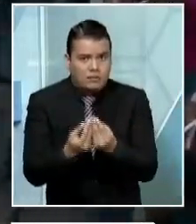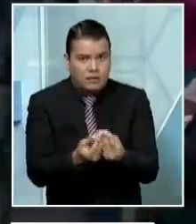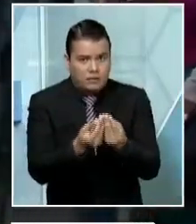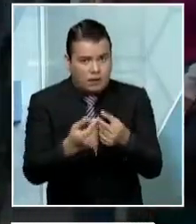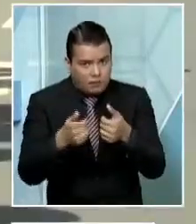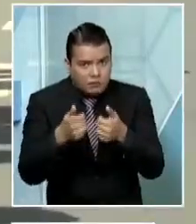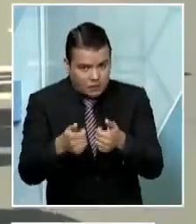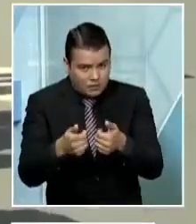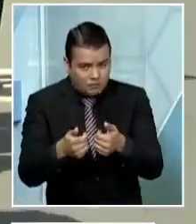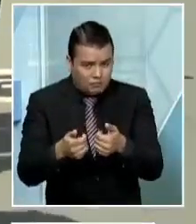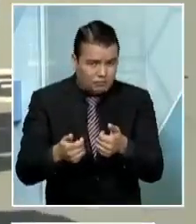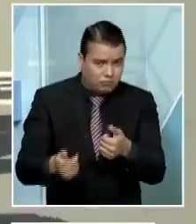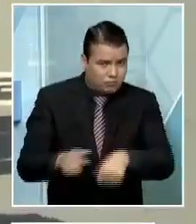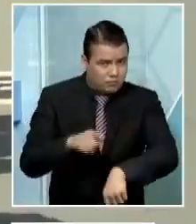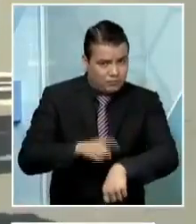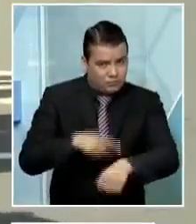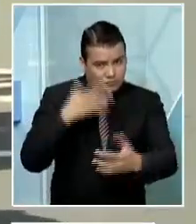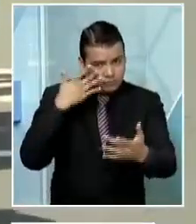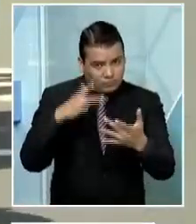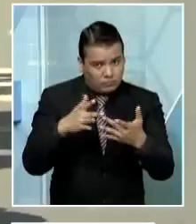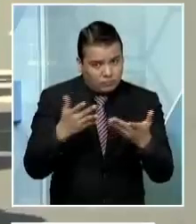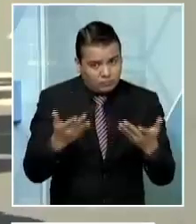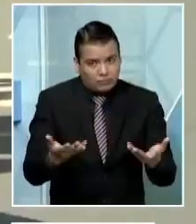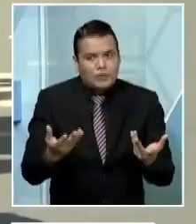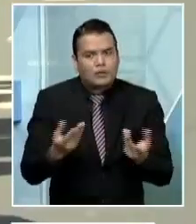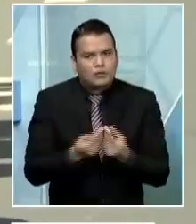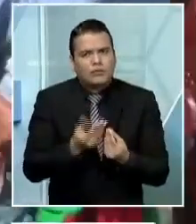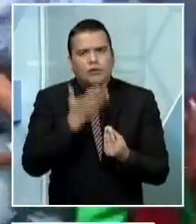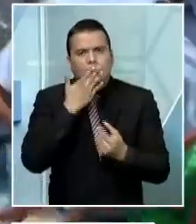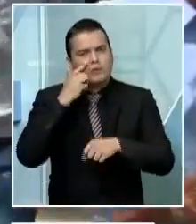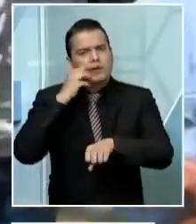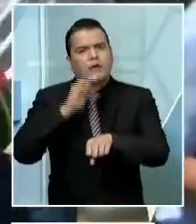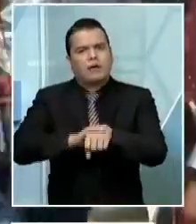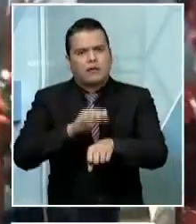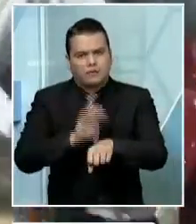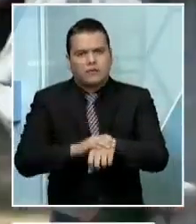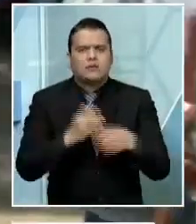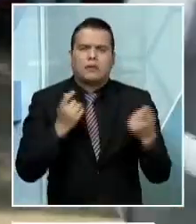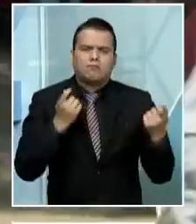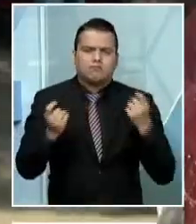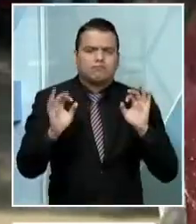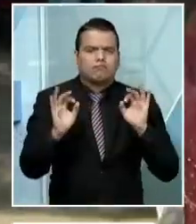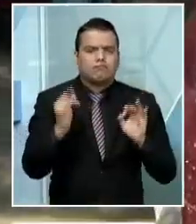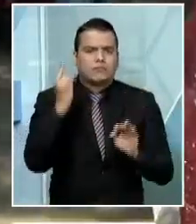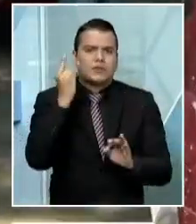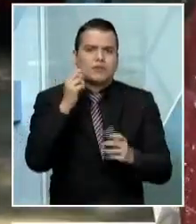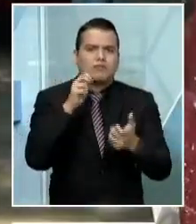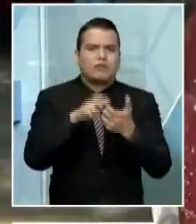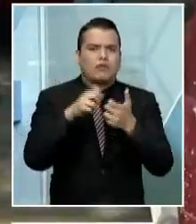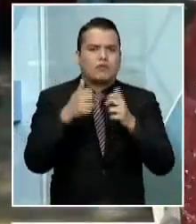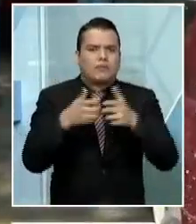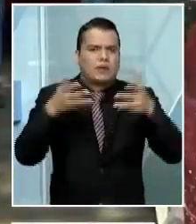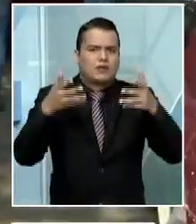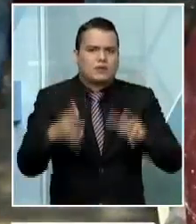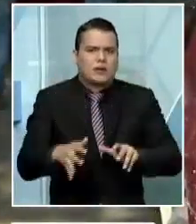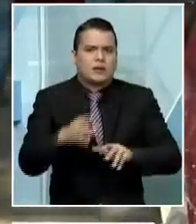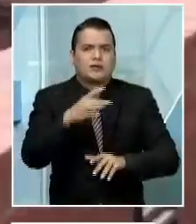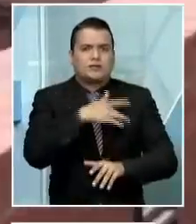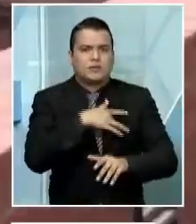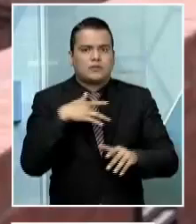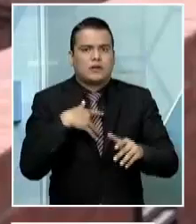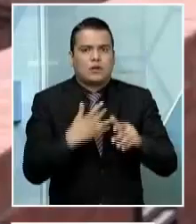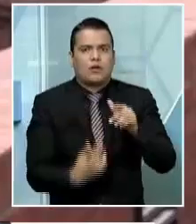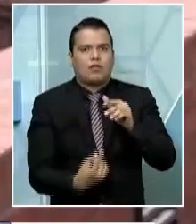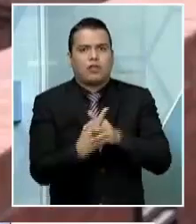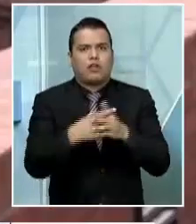marchas. Sin embargo, los indígenas aseguran que preparan una movilización controlada para evitar inconvenientes de salud. Con este virus que